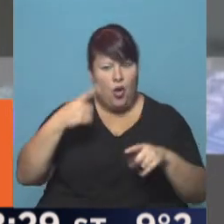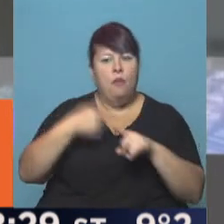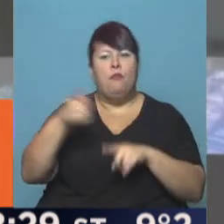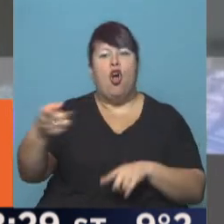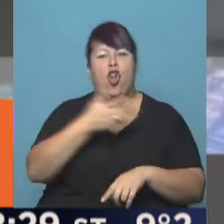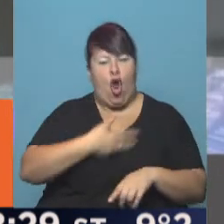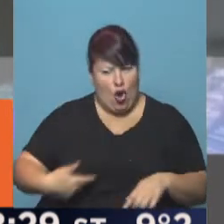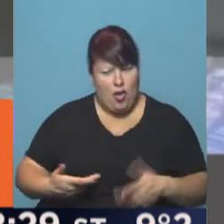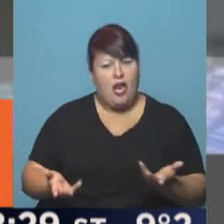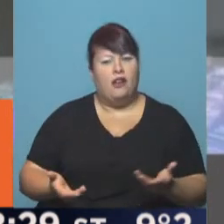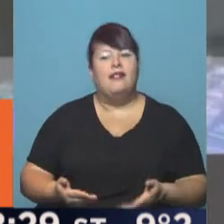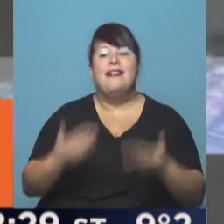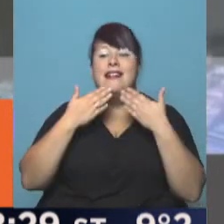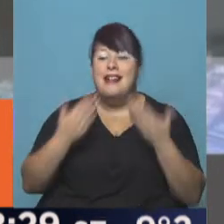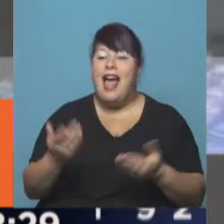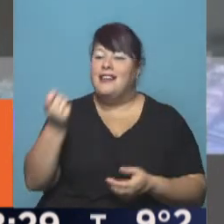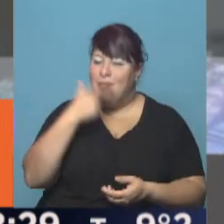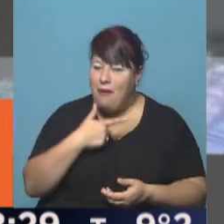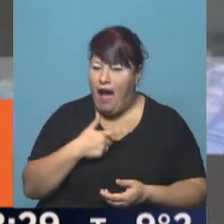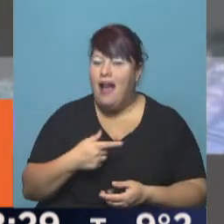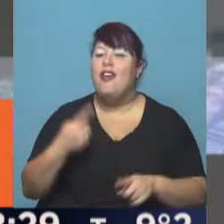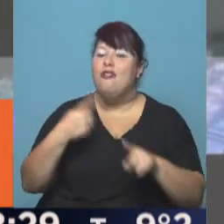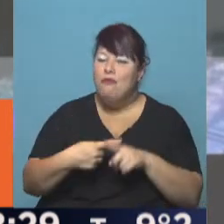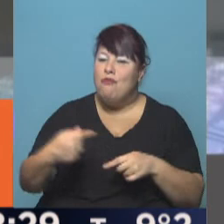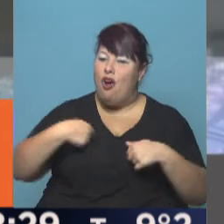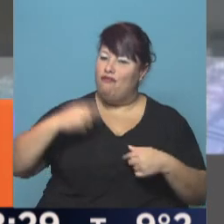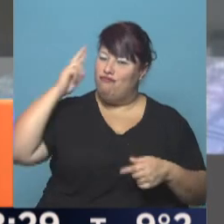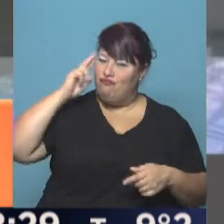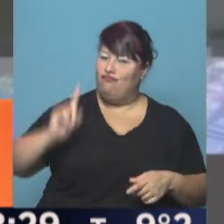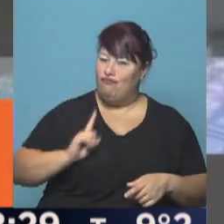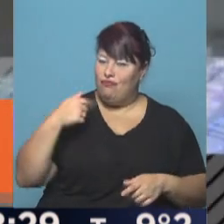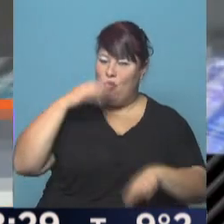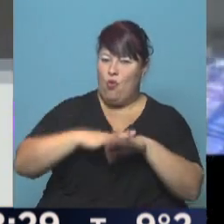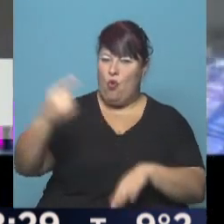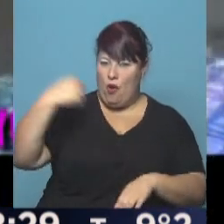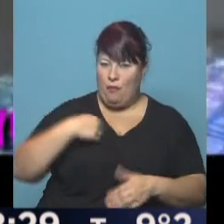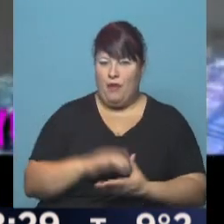gobierno. Gracias, Macri, por darme este honor de ser procesada.